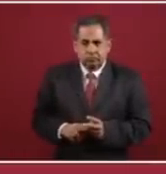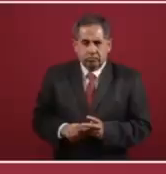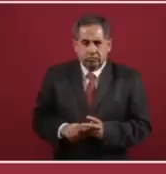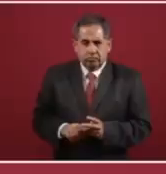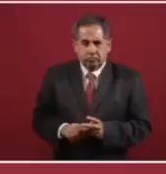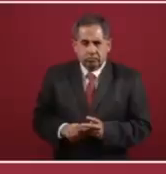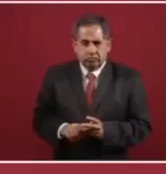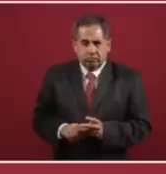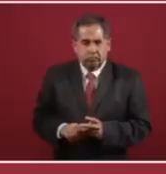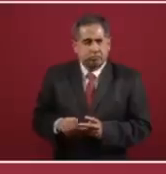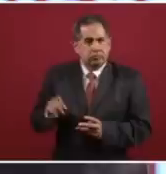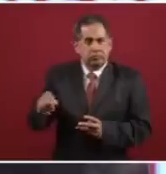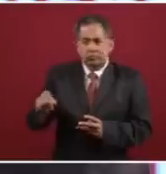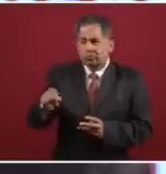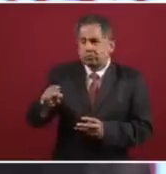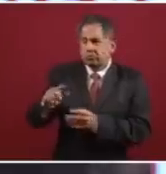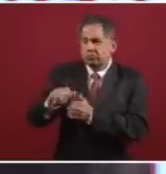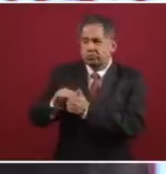se envejecen